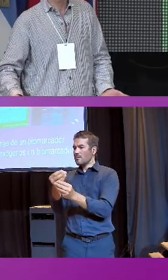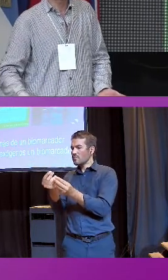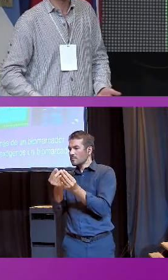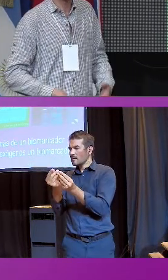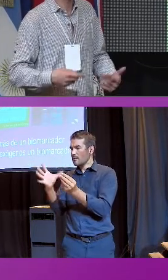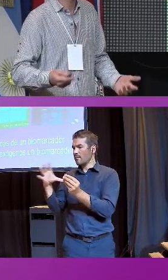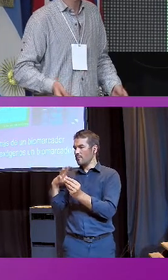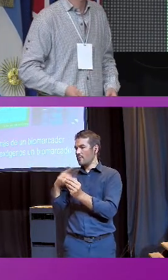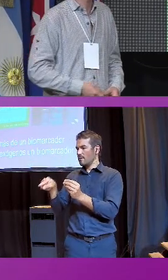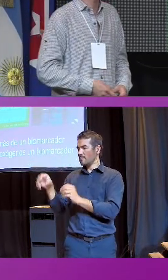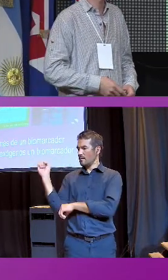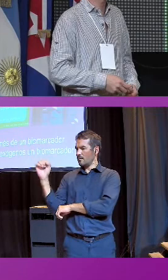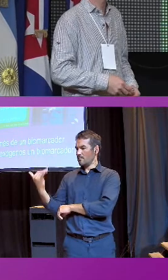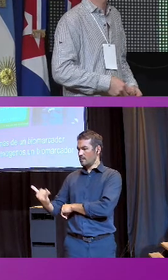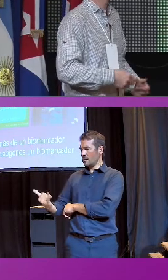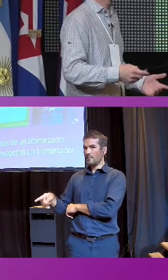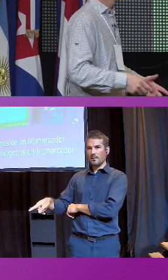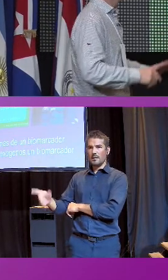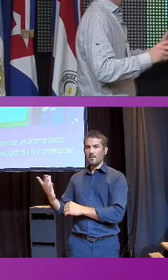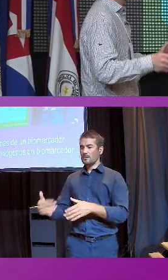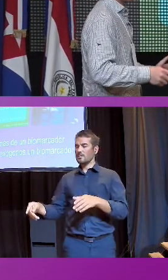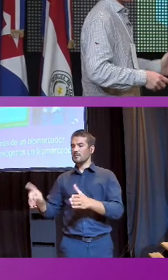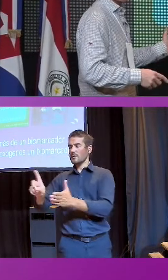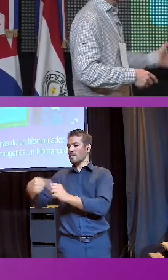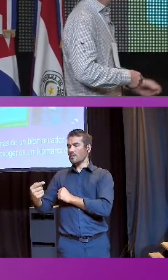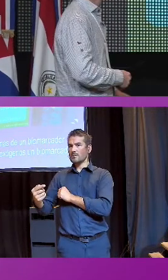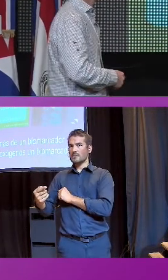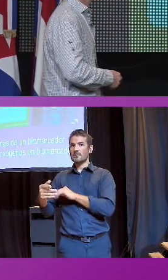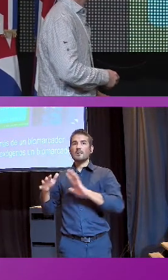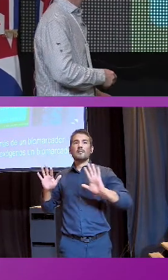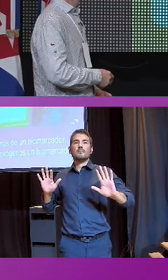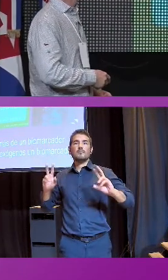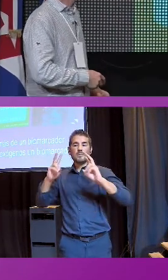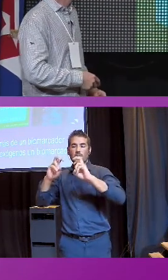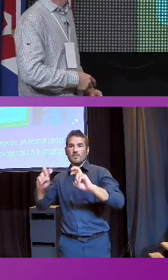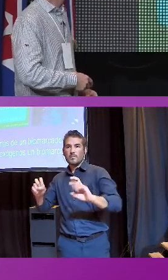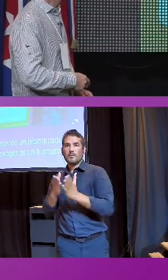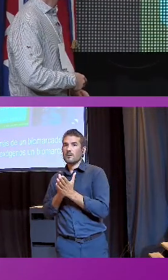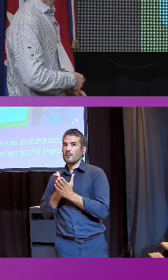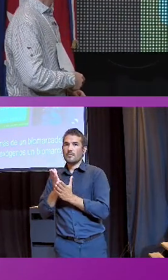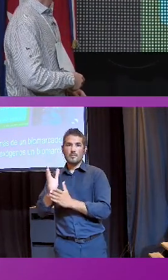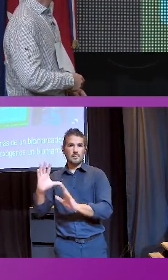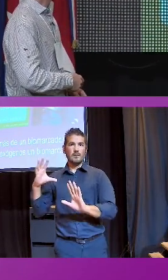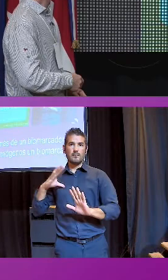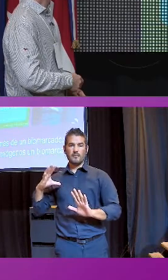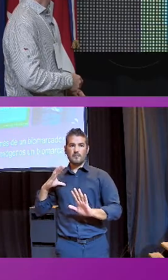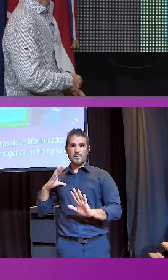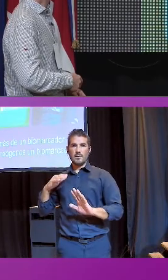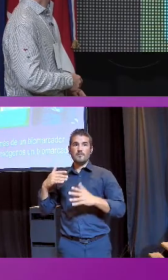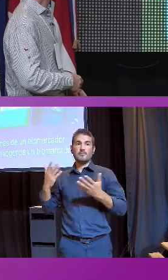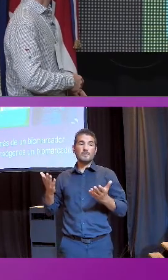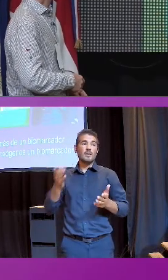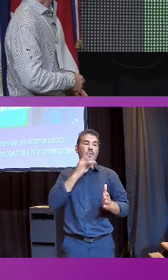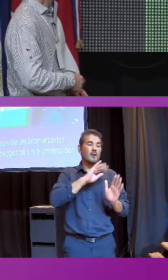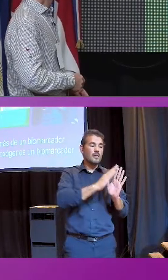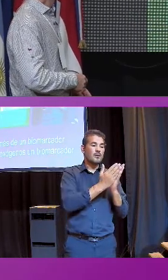medimos la anandamida o los cannabinoides endógenos y eso podría... Bueno, eso recién está todavía sin publicar, así que...